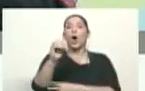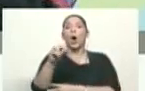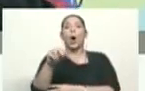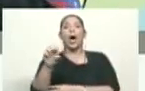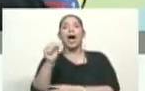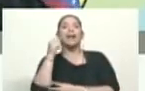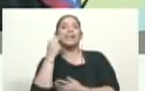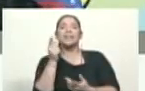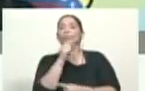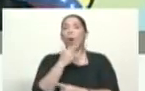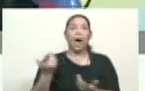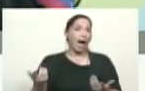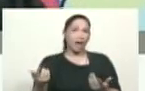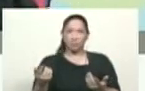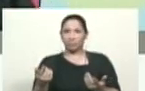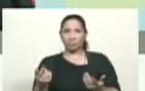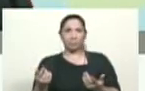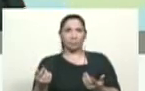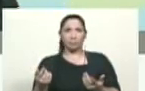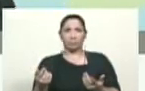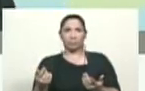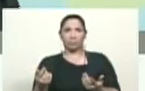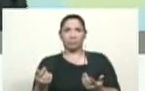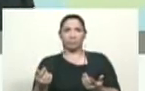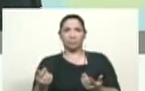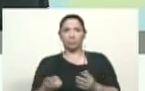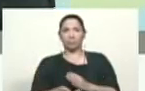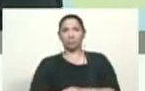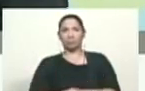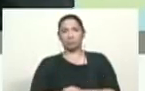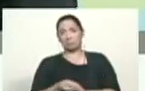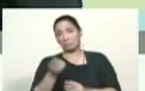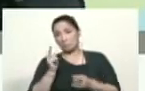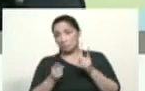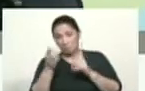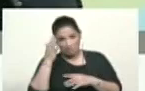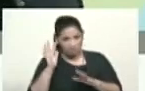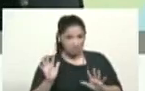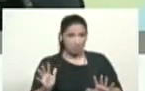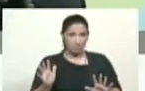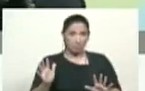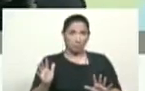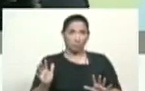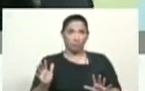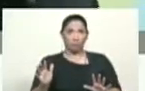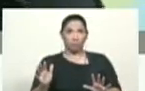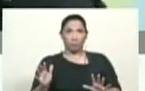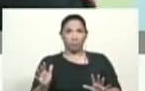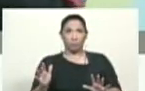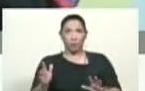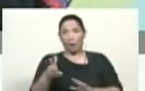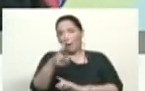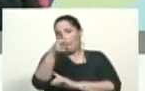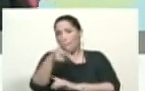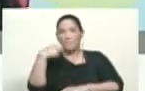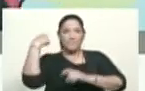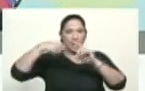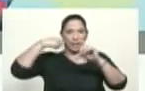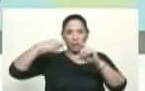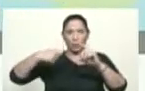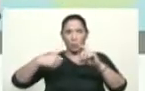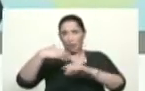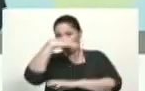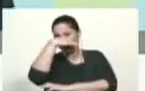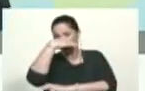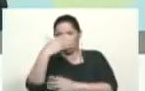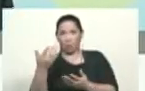un animal que se parezca. Tal vez en las películas de terror habrá algún monstruo, alguna bestia que se parezca a lo